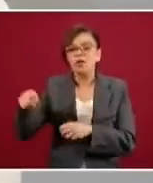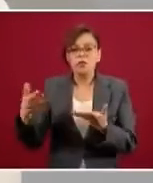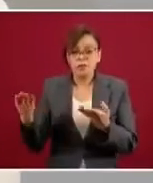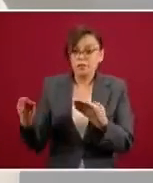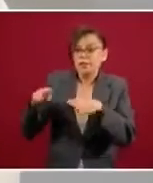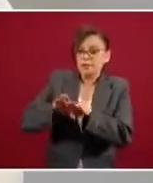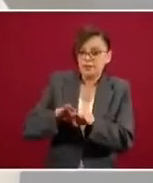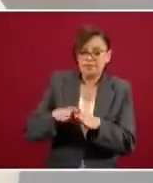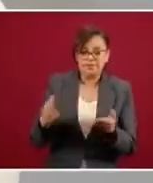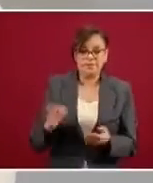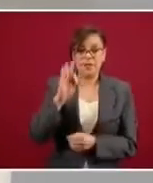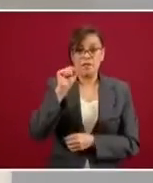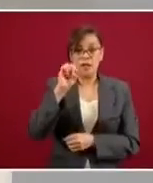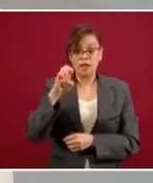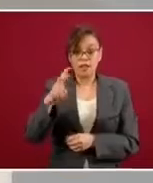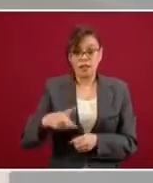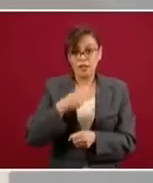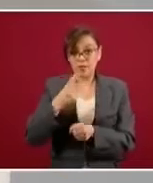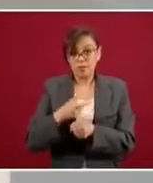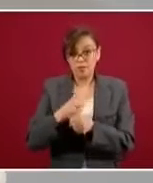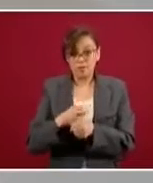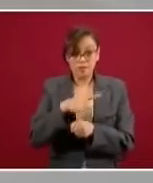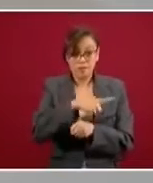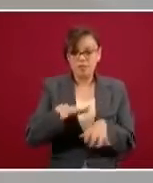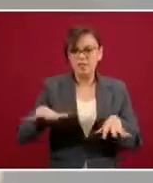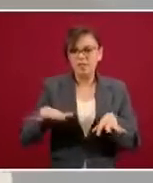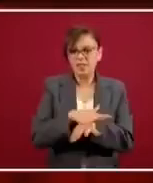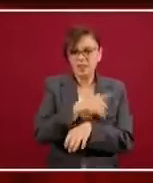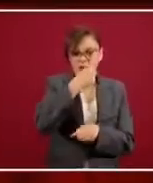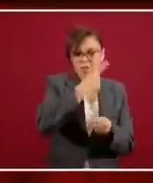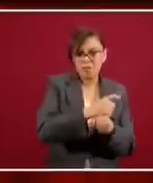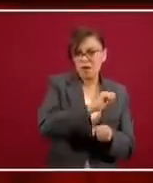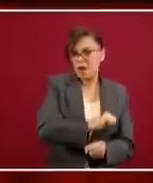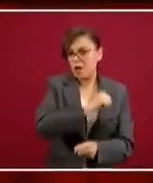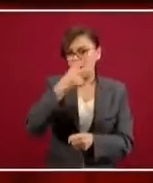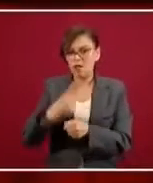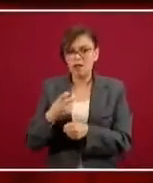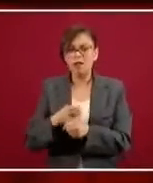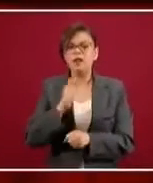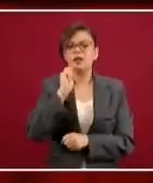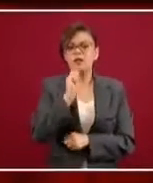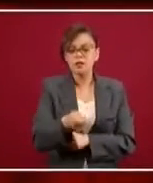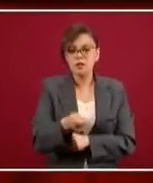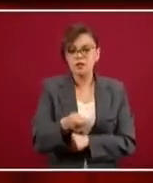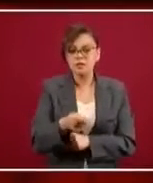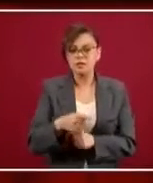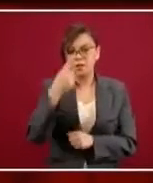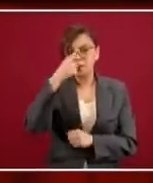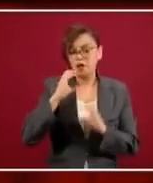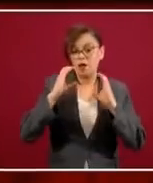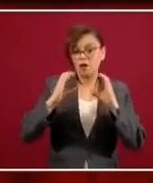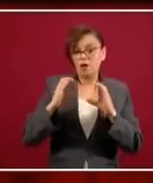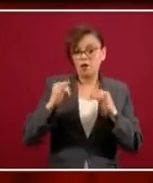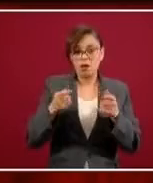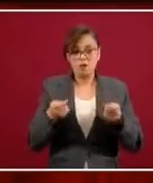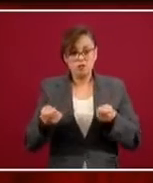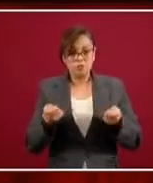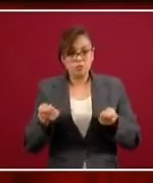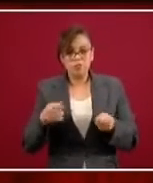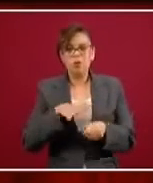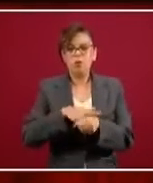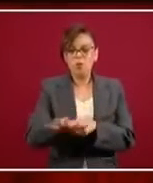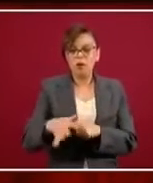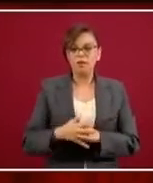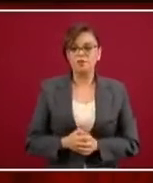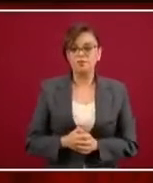2, el gran cambio entre fase 1 y fase 2 en términos de la prevención y el control fue la instauración